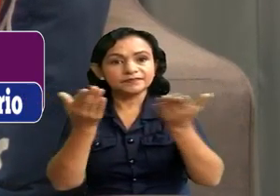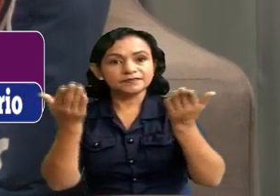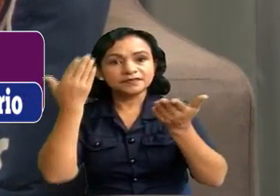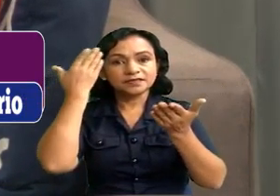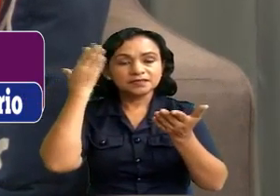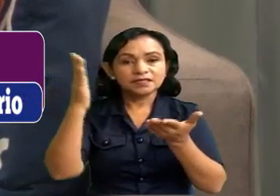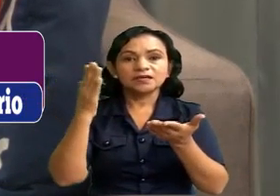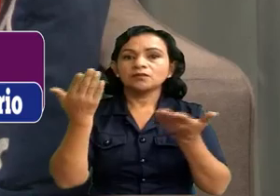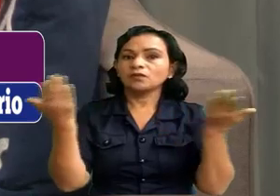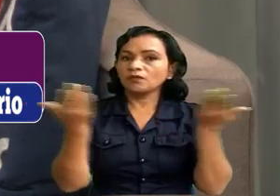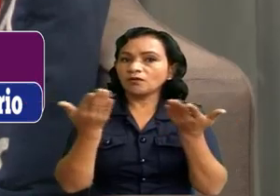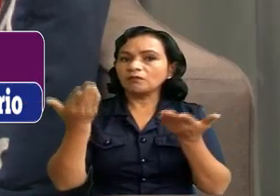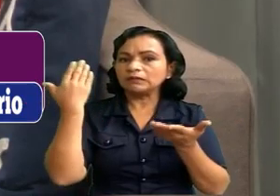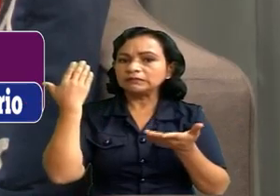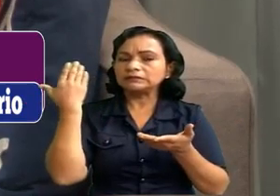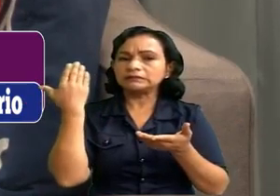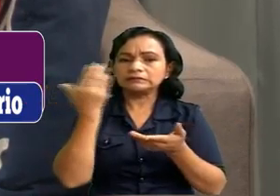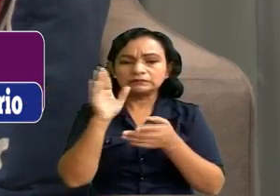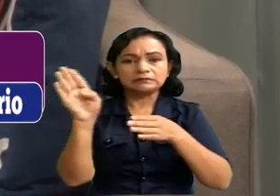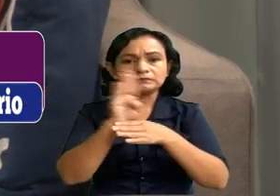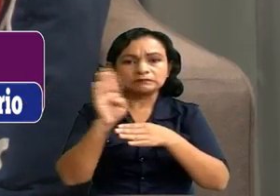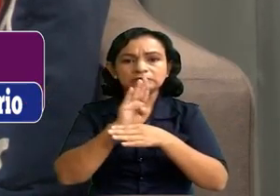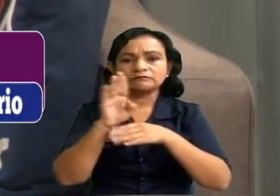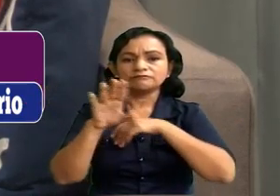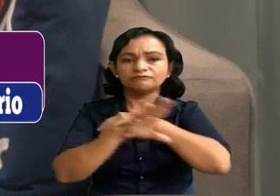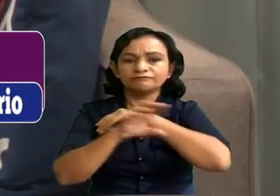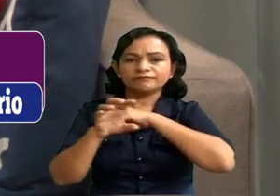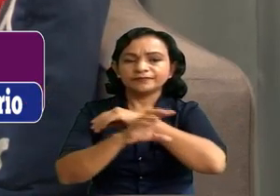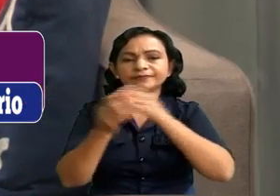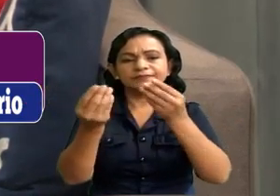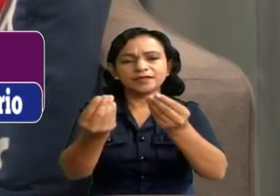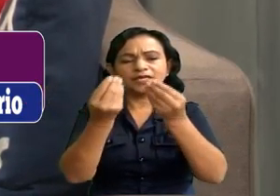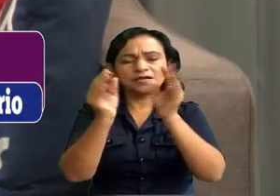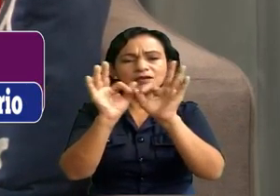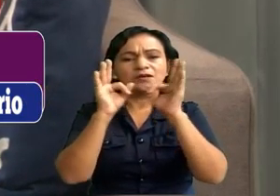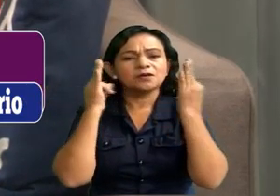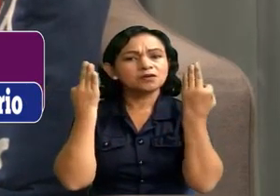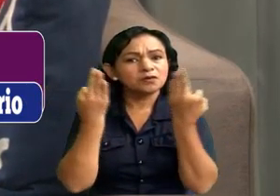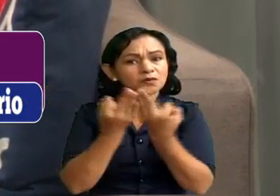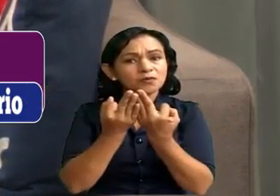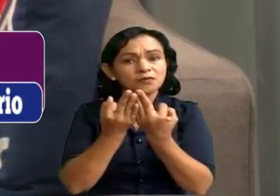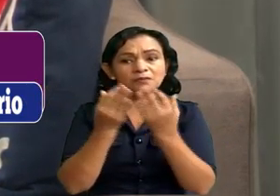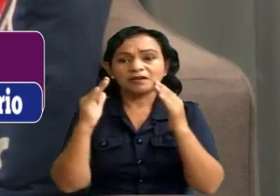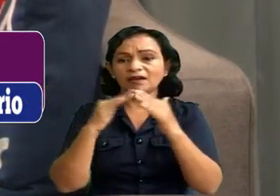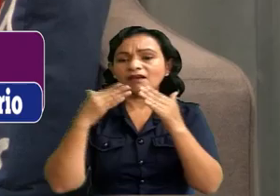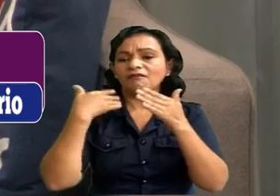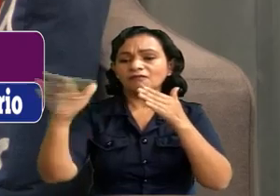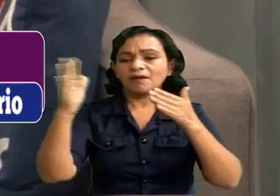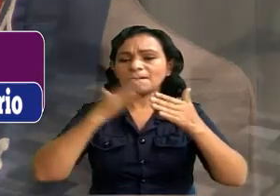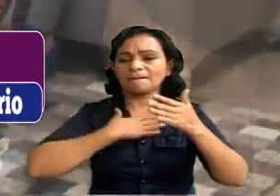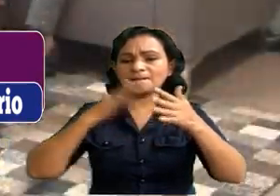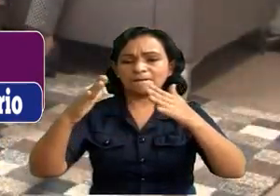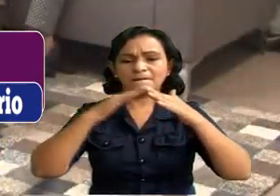de usureros. Durante ellos estuvieron en el gobierno, a cuántas familias nicaragüenses dejaron en la calle. No les importó aquellas